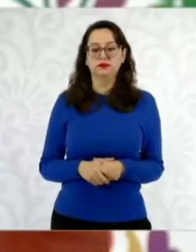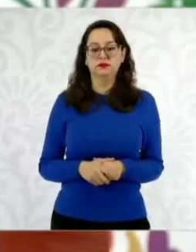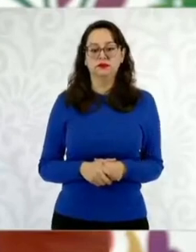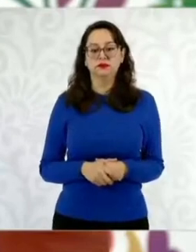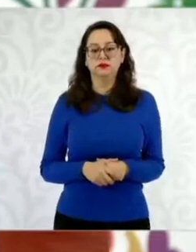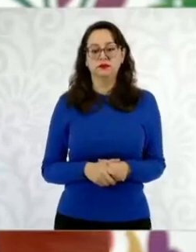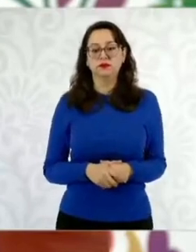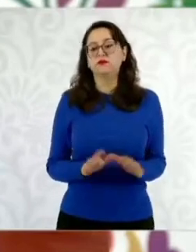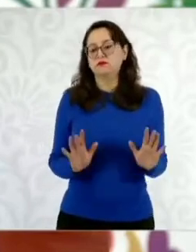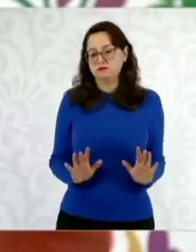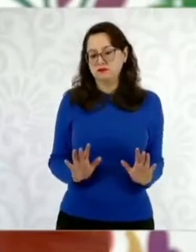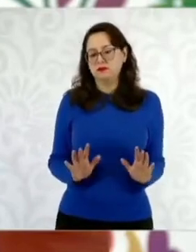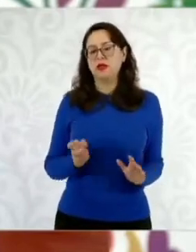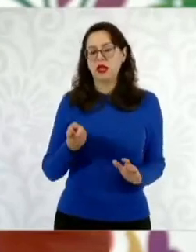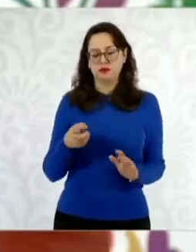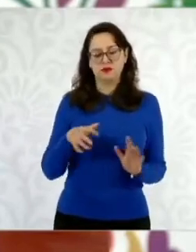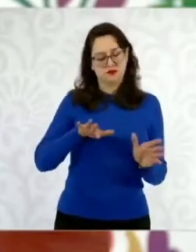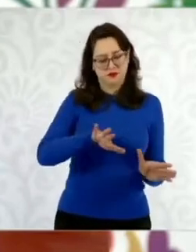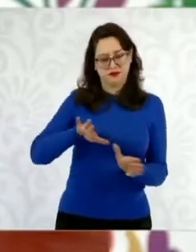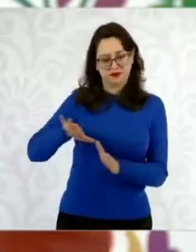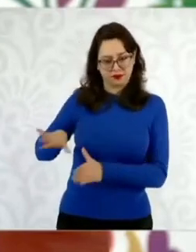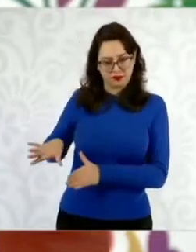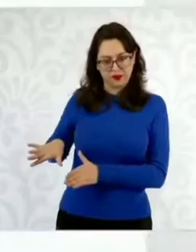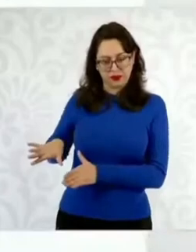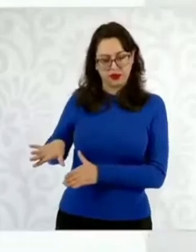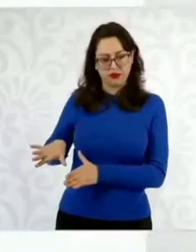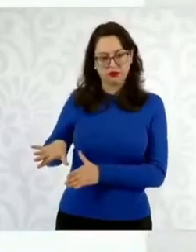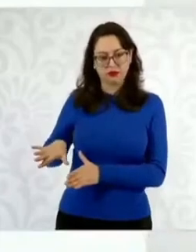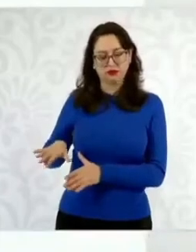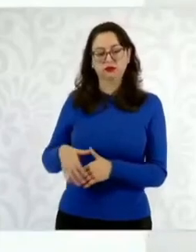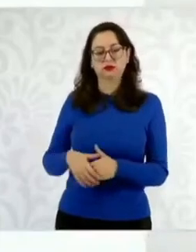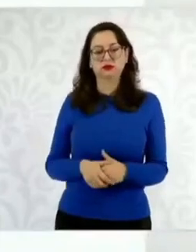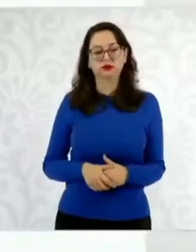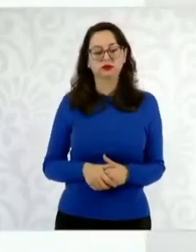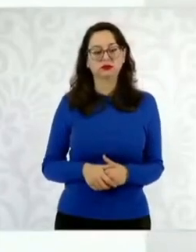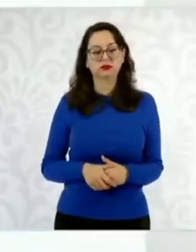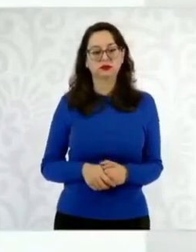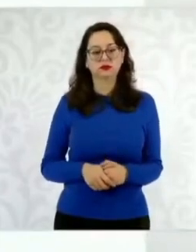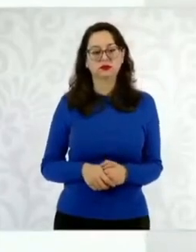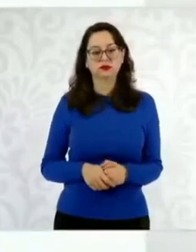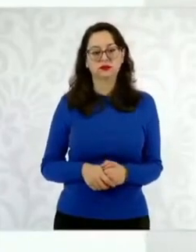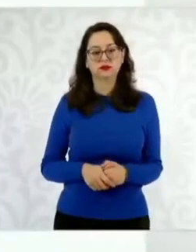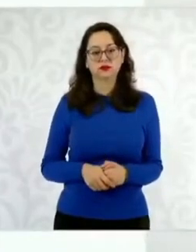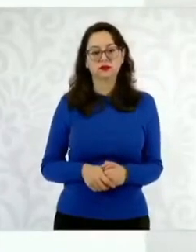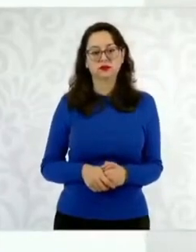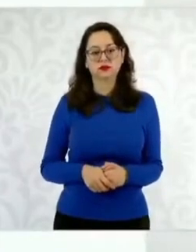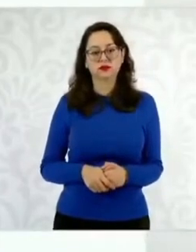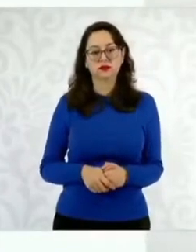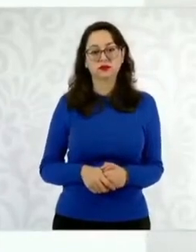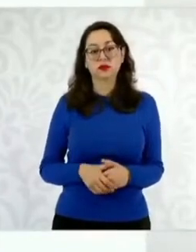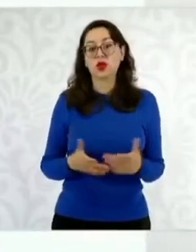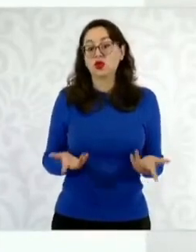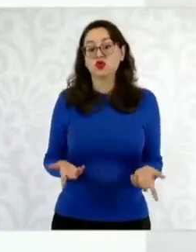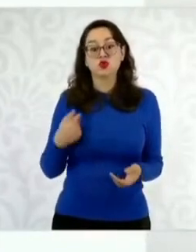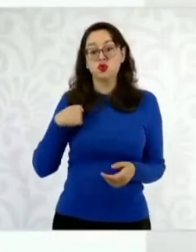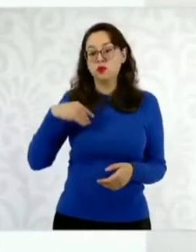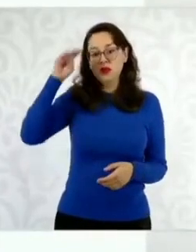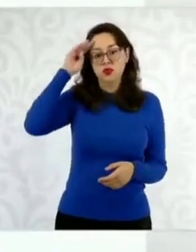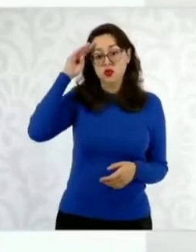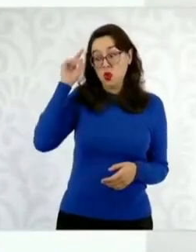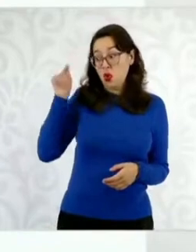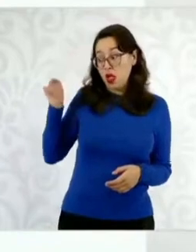Más allá de ese tema, que no creo pues que se utilice en este sentido el New York Times por un empresario